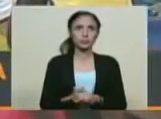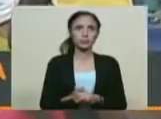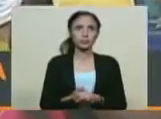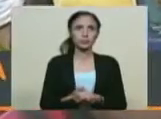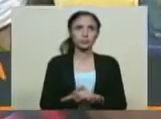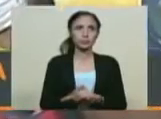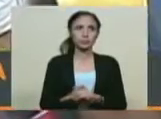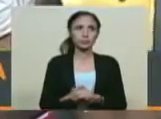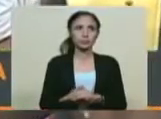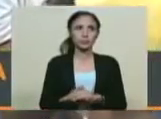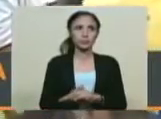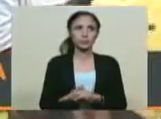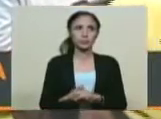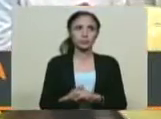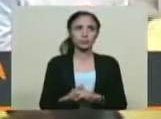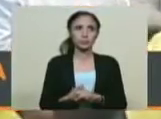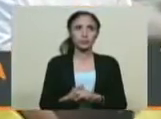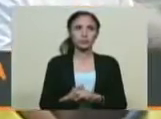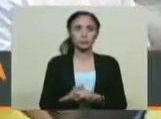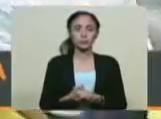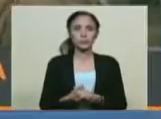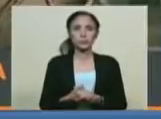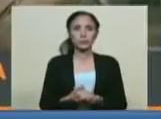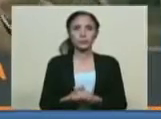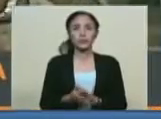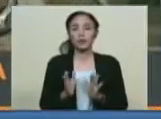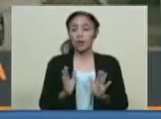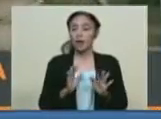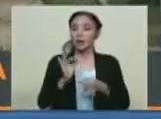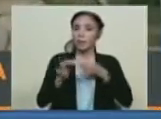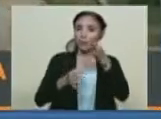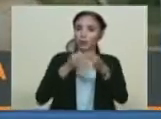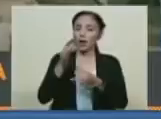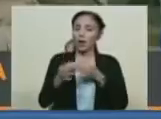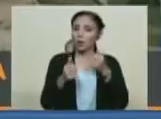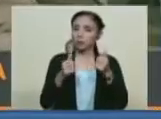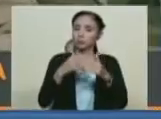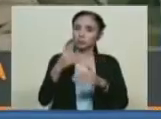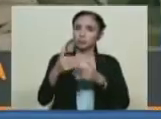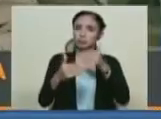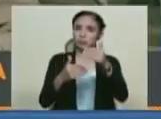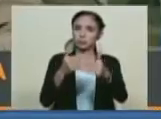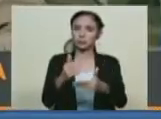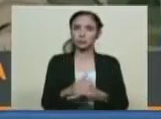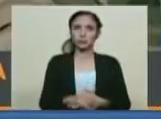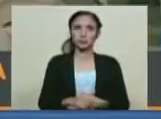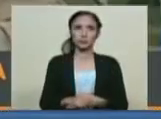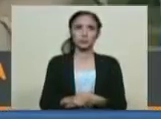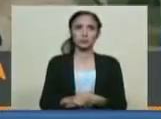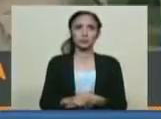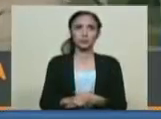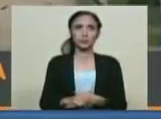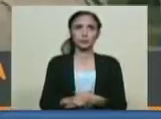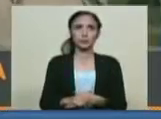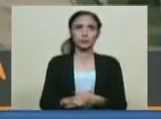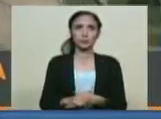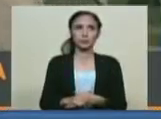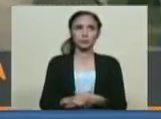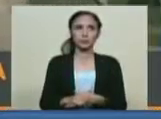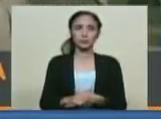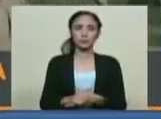Y luego, este proceso hay que explicarlo bien, al detalle, luego llega el